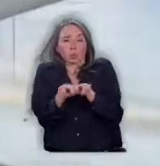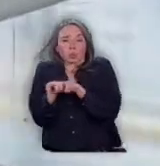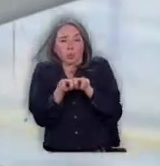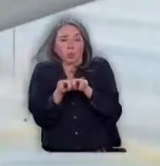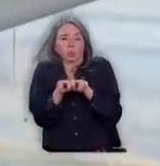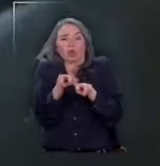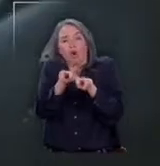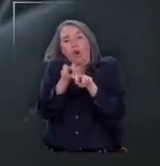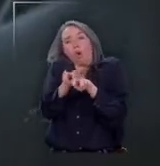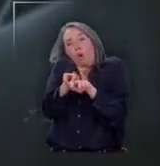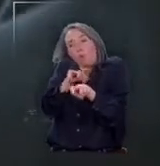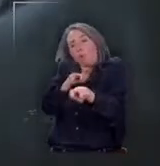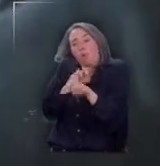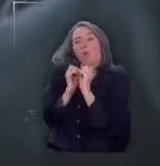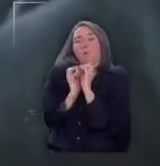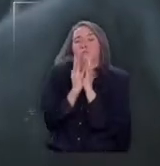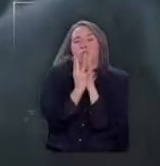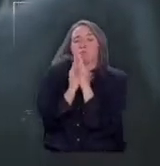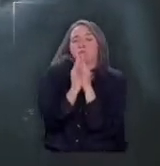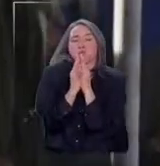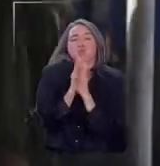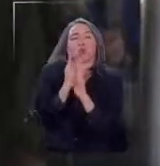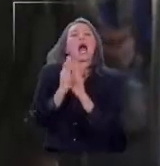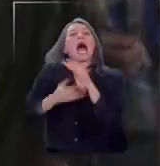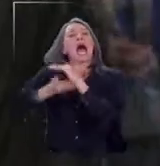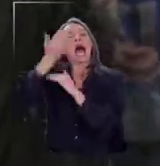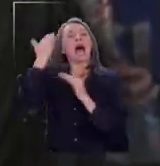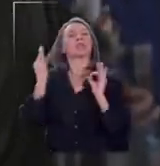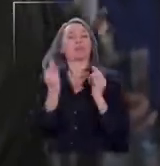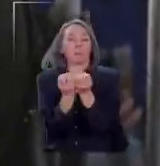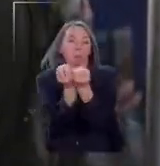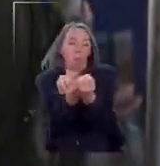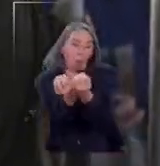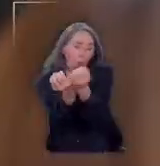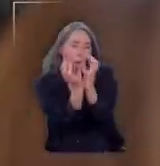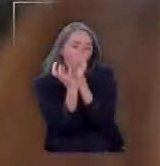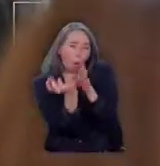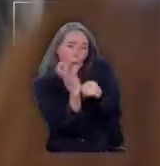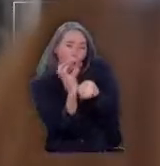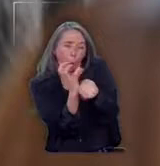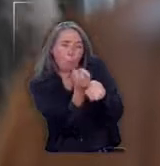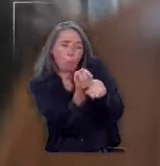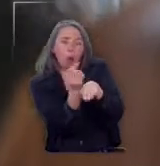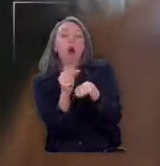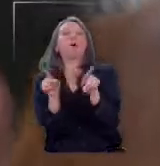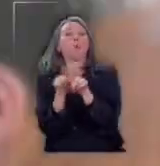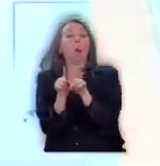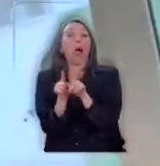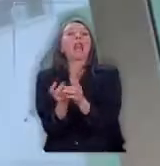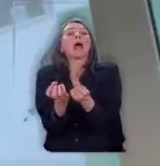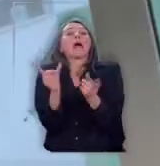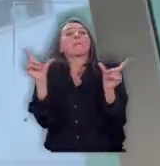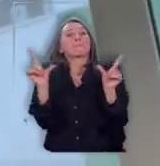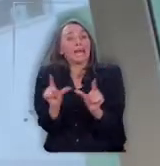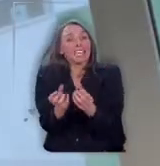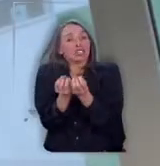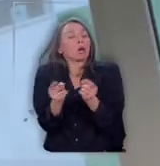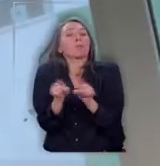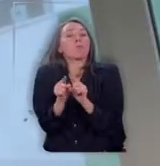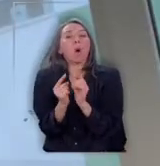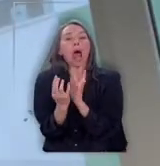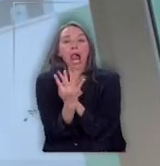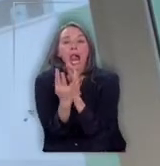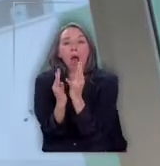nivel habitual de de nuestro transporte público pero sí muy aglomerados con alto riesgo de seguirse contagiando y por eso que los